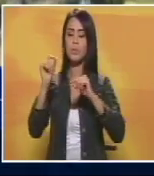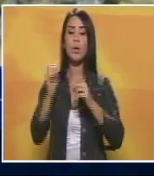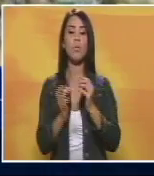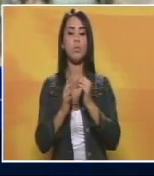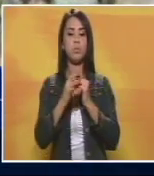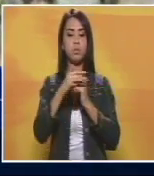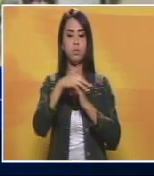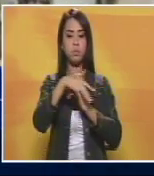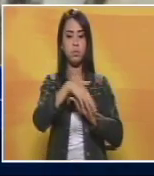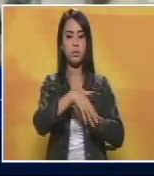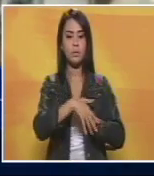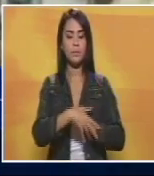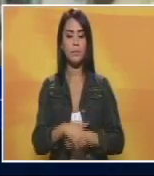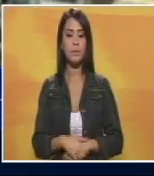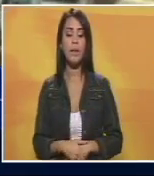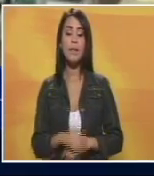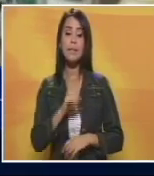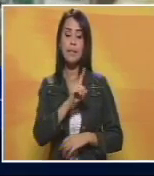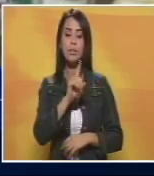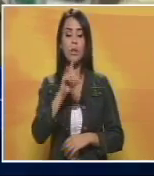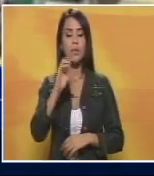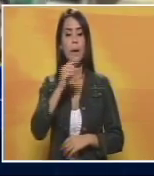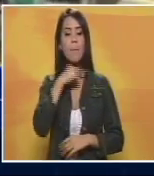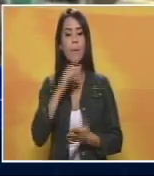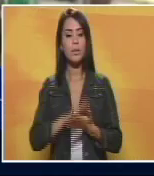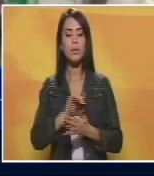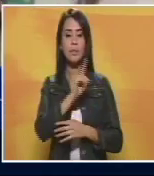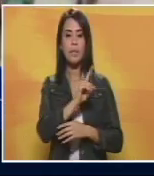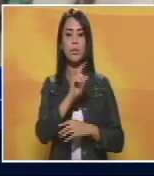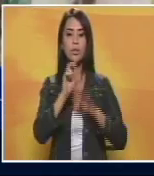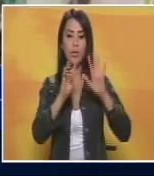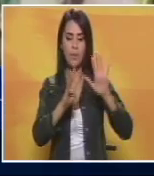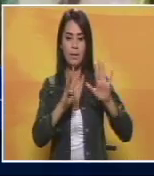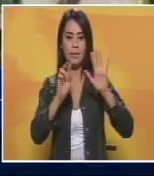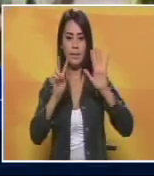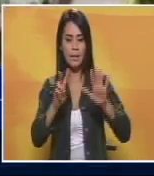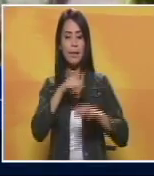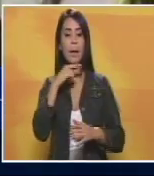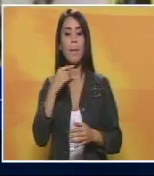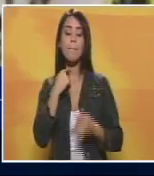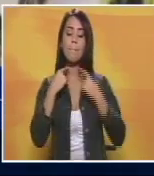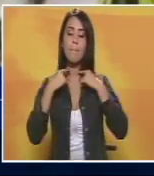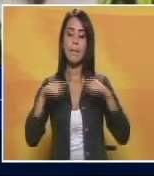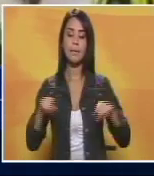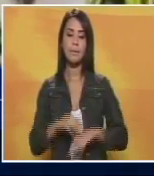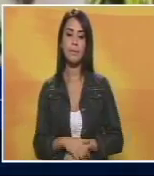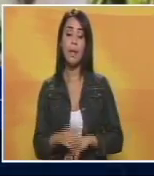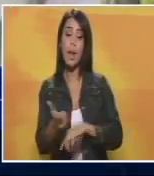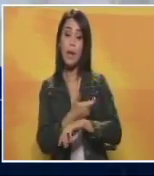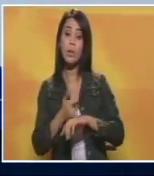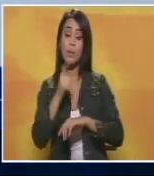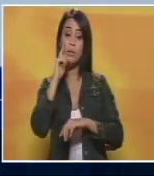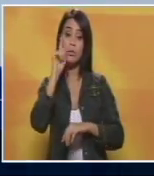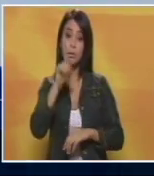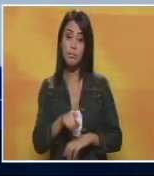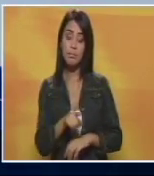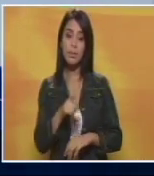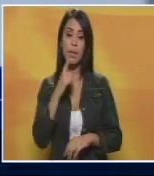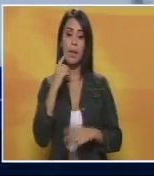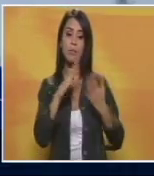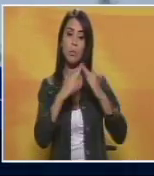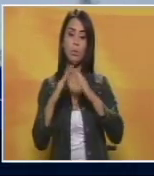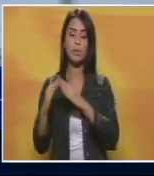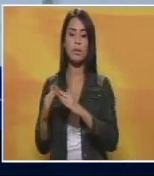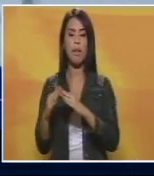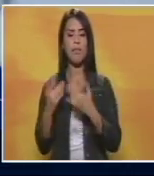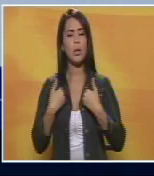volcán de fuego, que dejó 110 muertos y 197 desaparecidos. El gobierno además permitirá a pobladores de varias comunidades